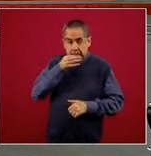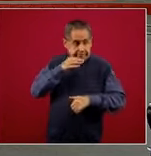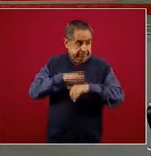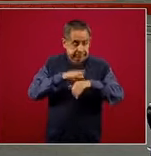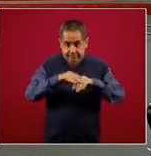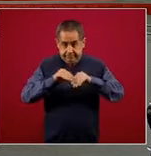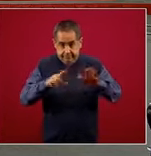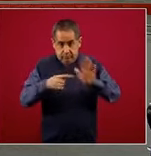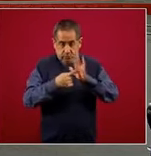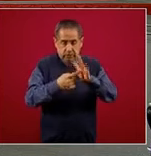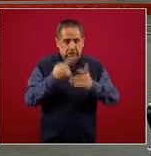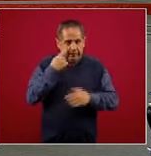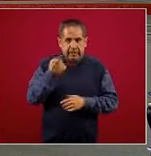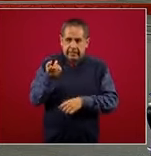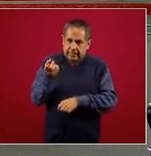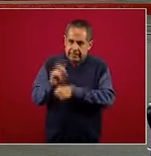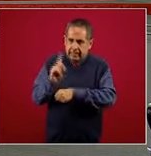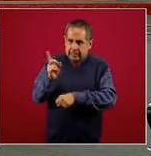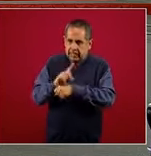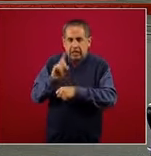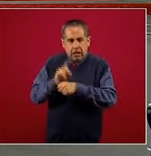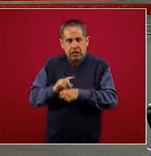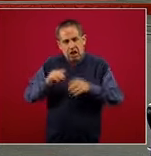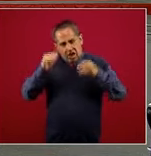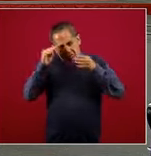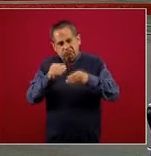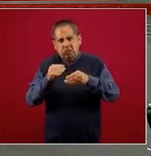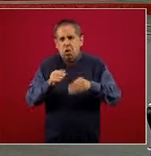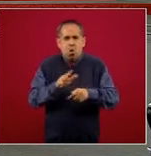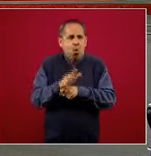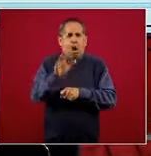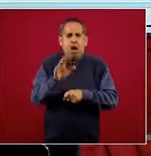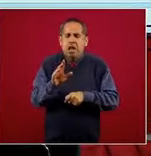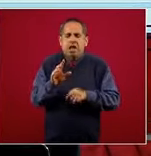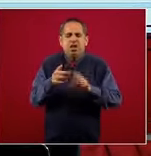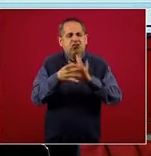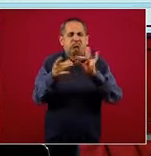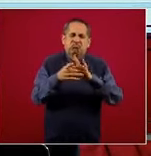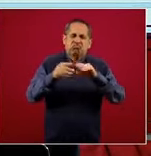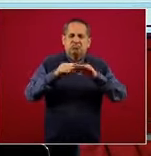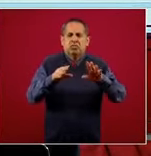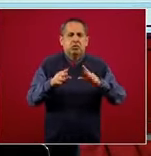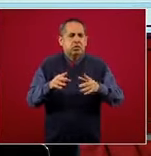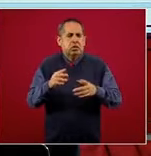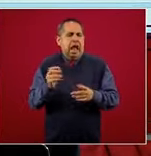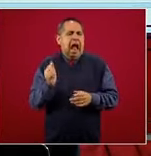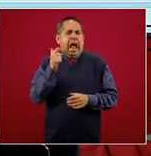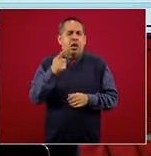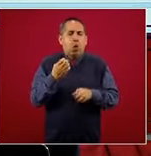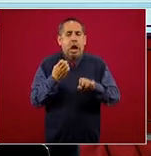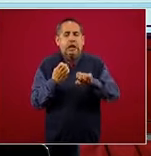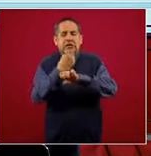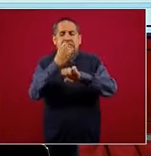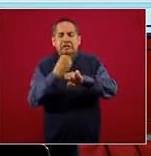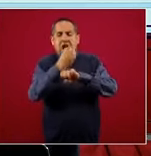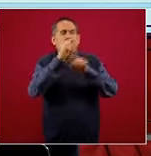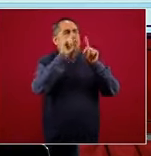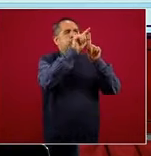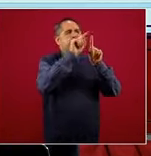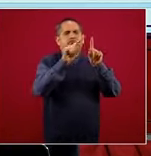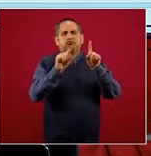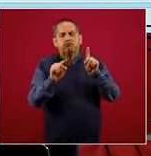comunicación, todos los días vamos a estar enfocando la información técnica a alguna entidad federativa